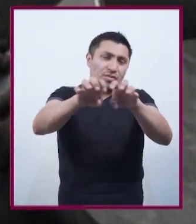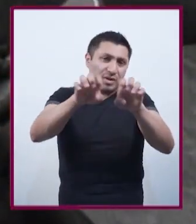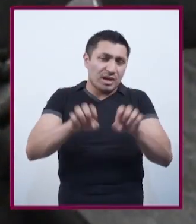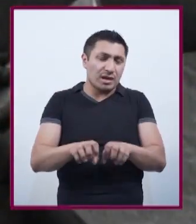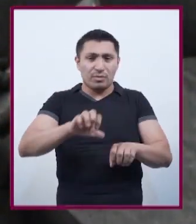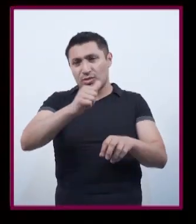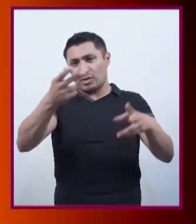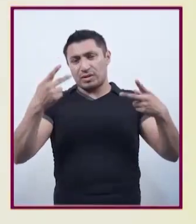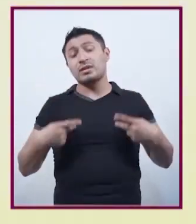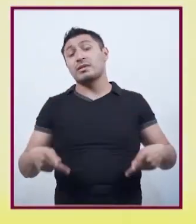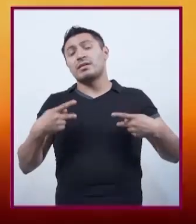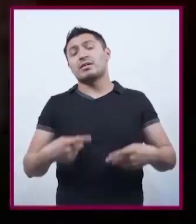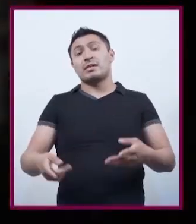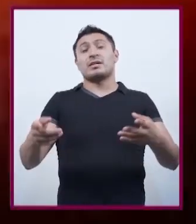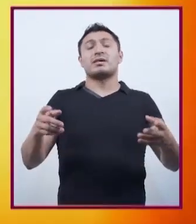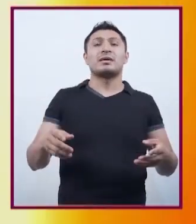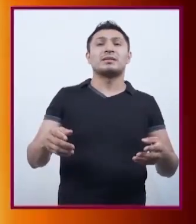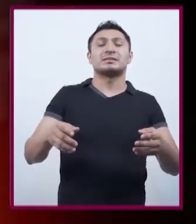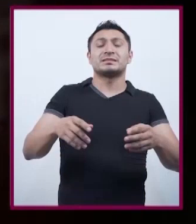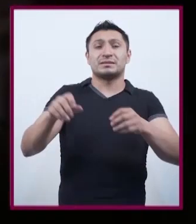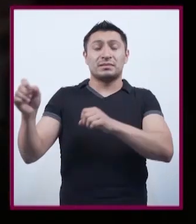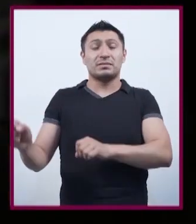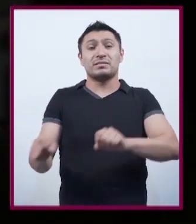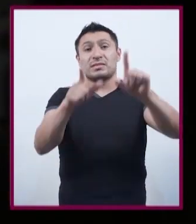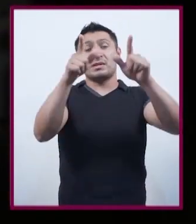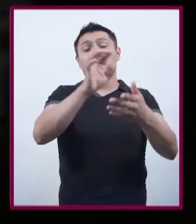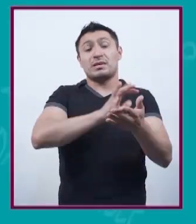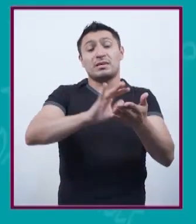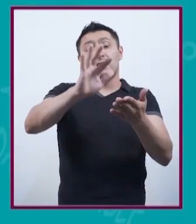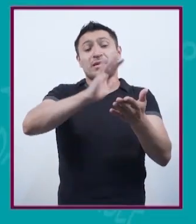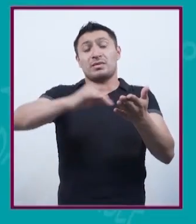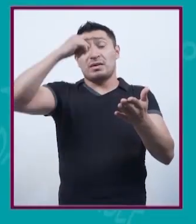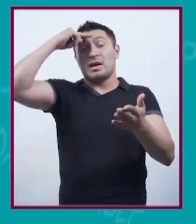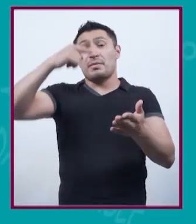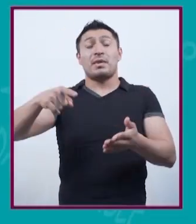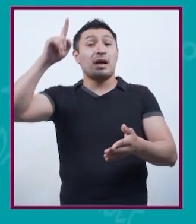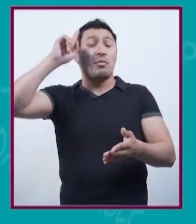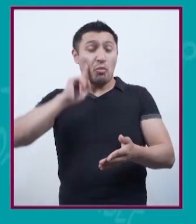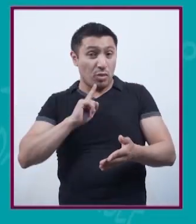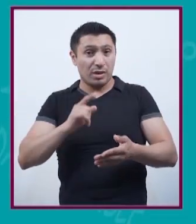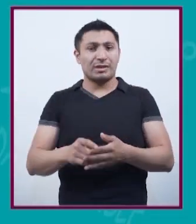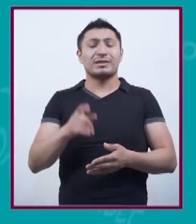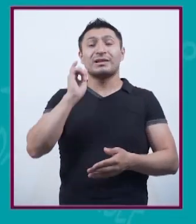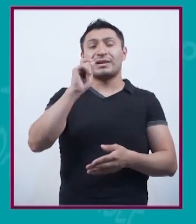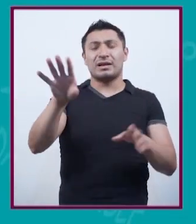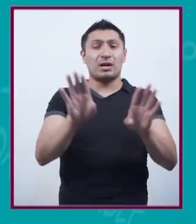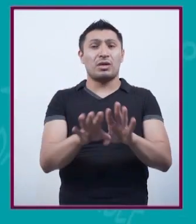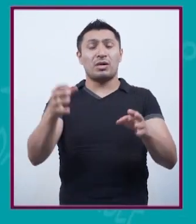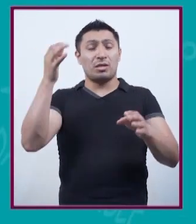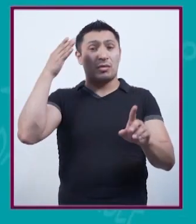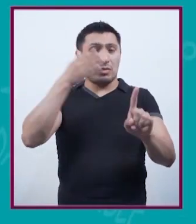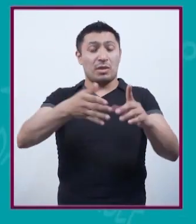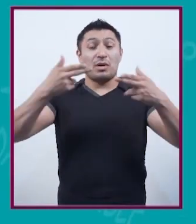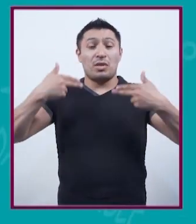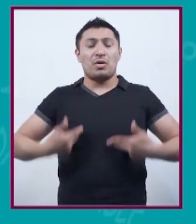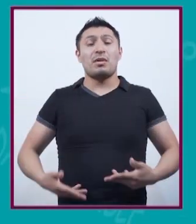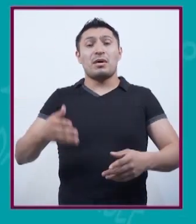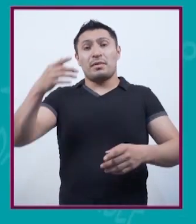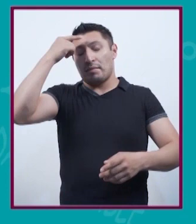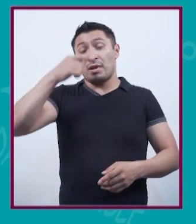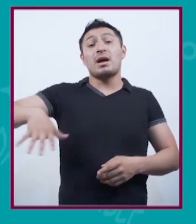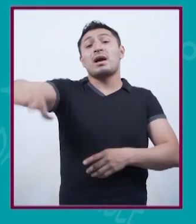letras, editó textos y, a solicitud de Vasconcelos, recopiló y escribió los textos que integran la famosa